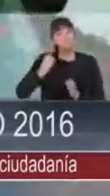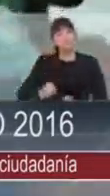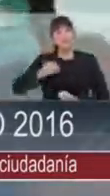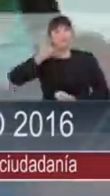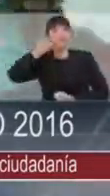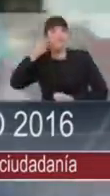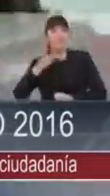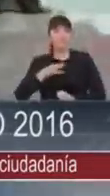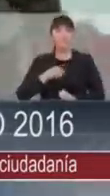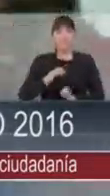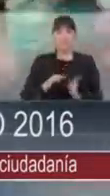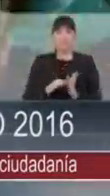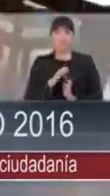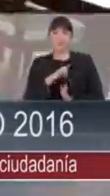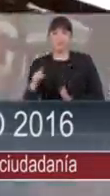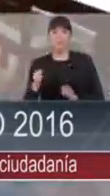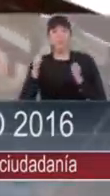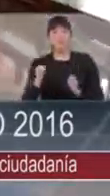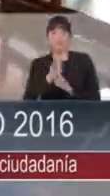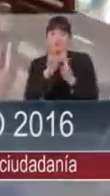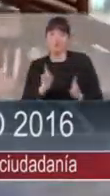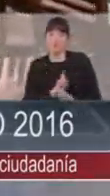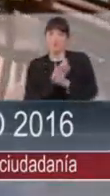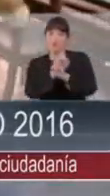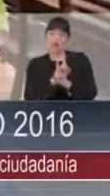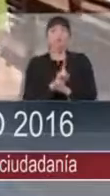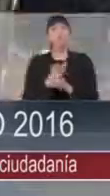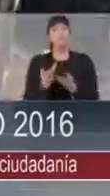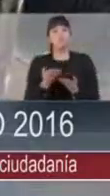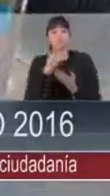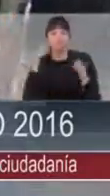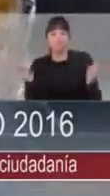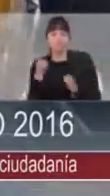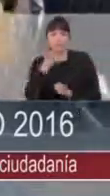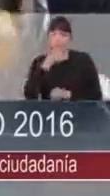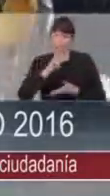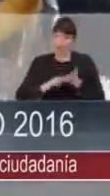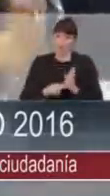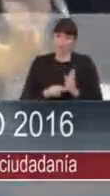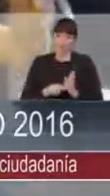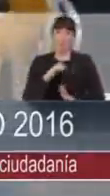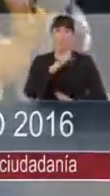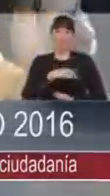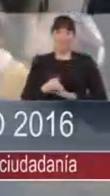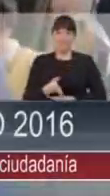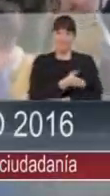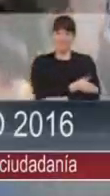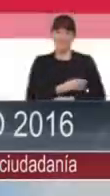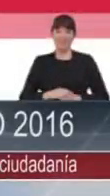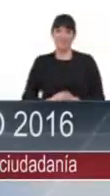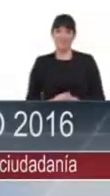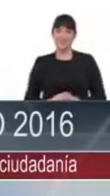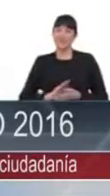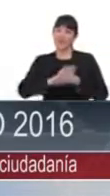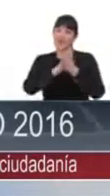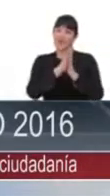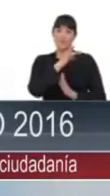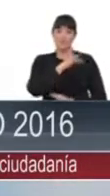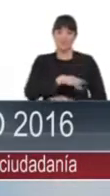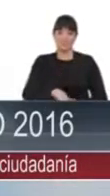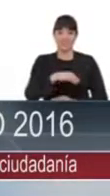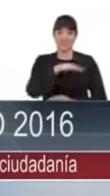acudir oportunamente a los SFAM. Esto especialmente respecto a los grupos más vulnerables, como son los niños menores de un año,